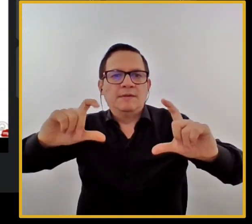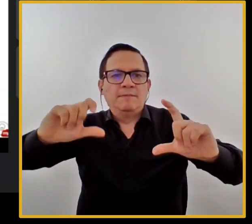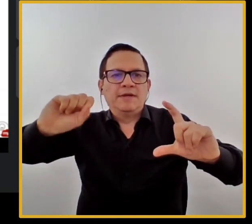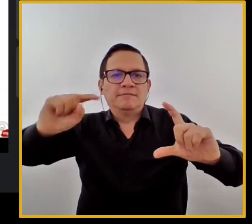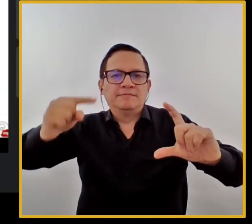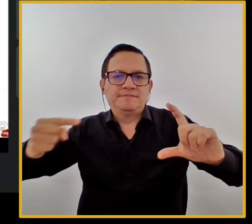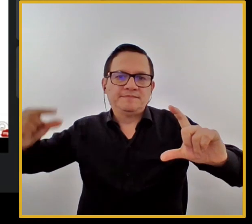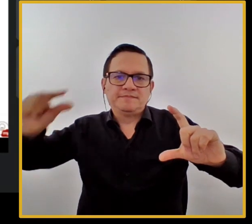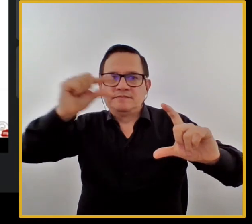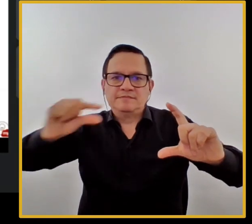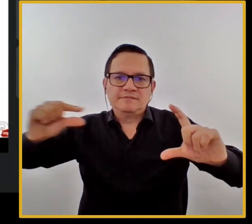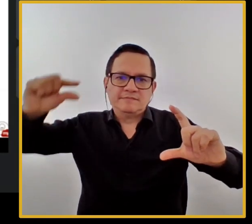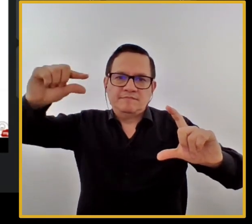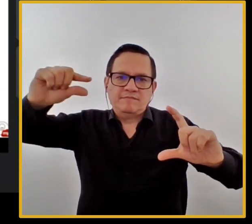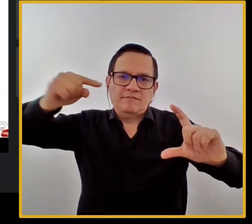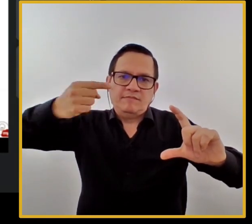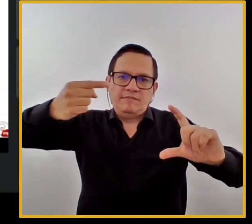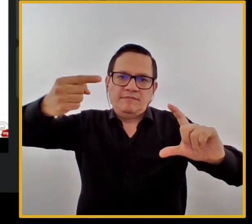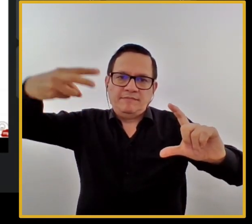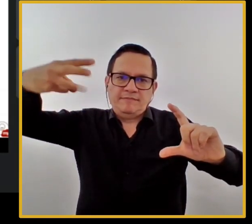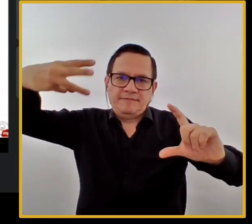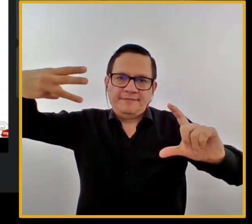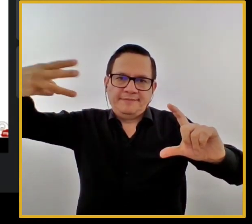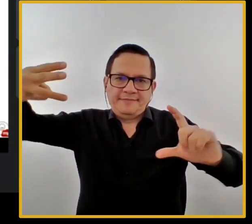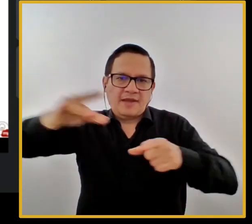¿no? Aplicando la propiedad.